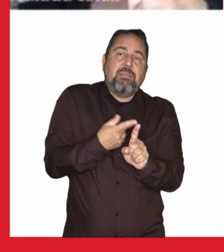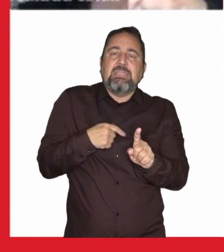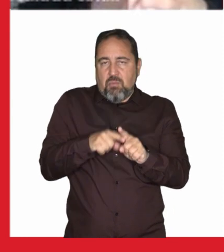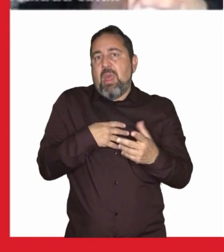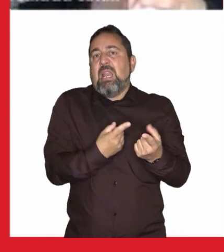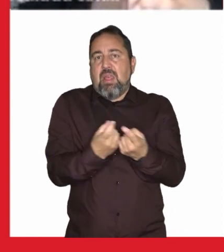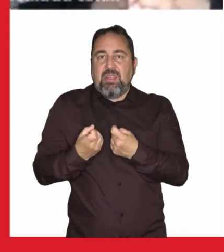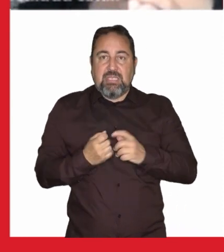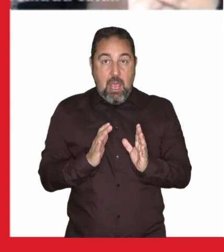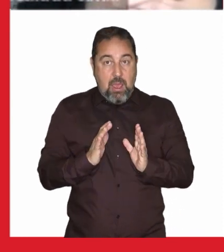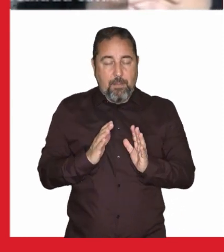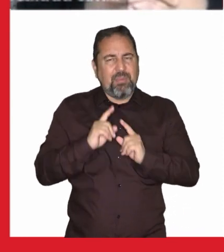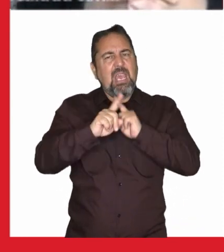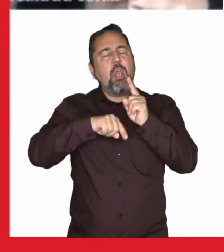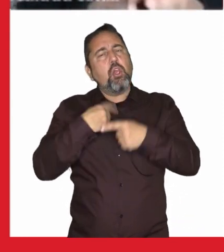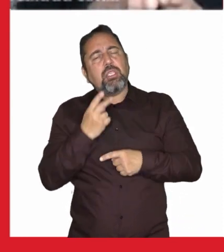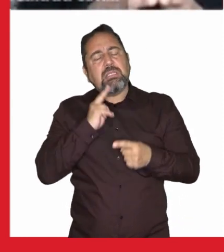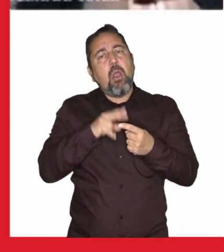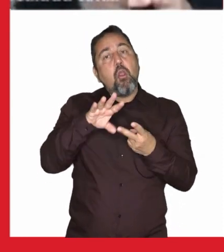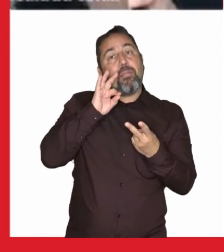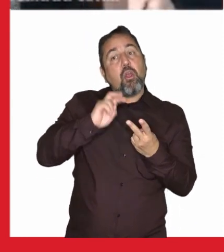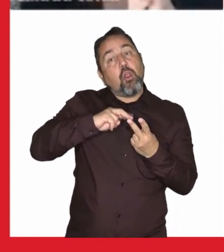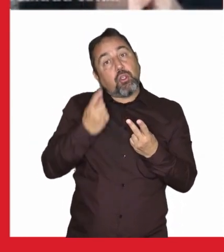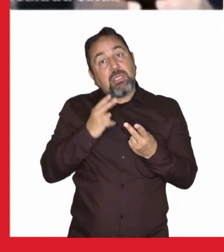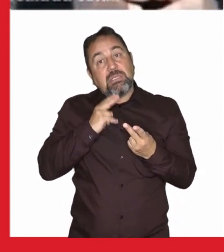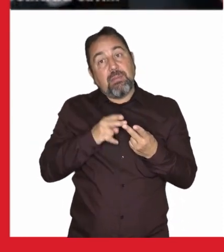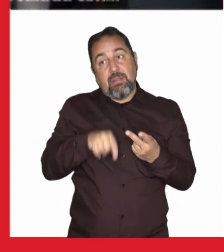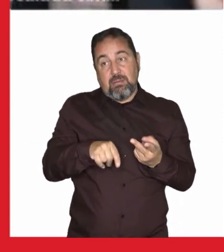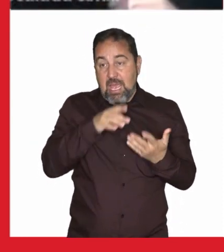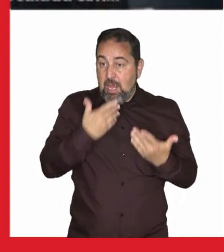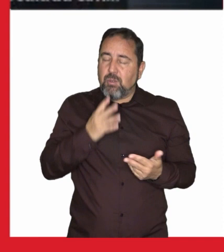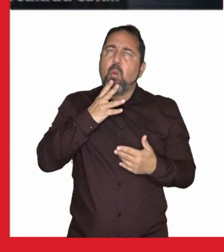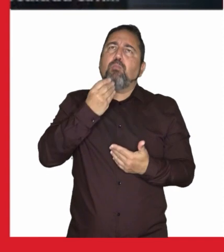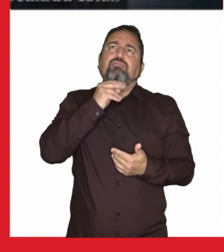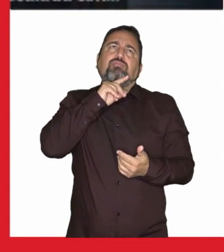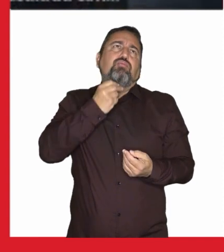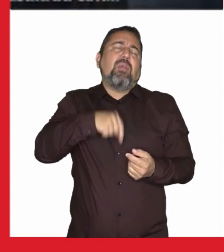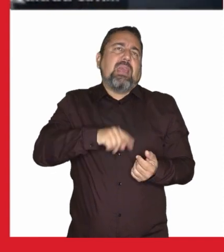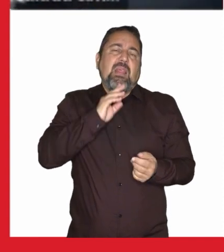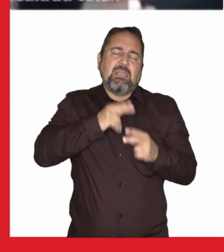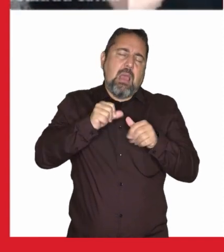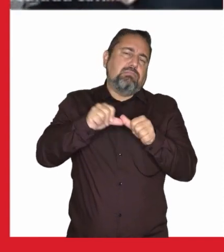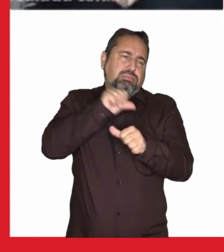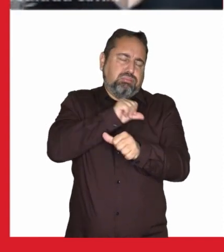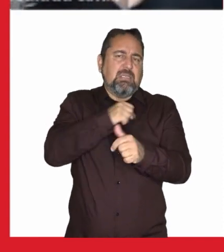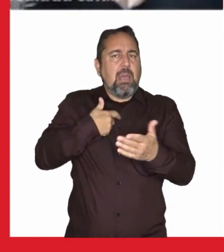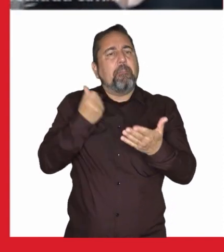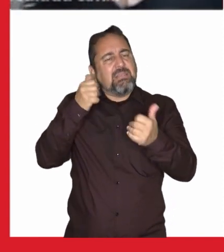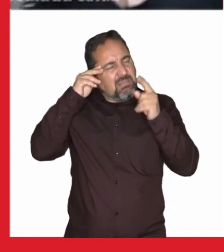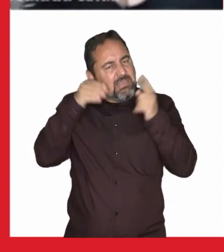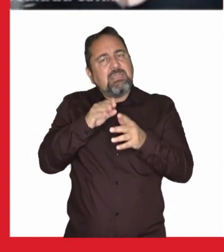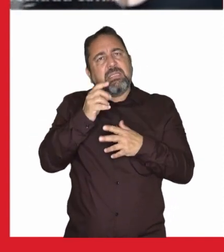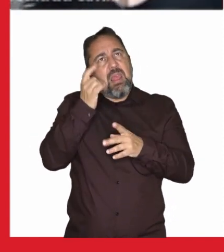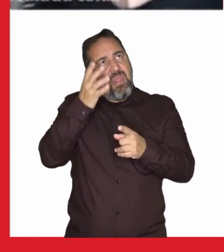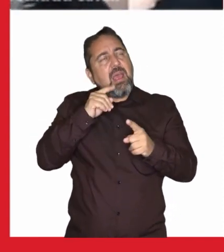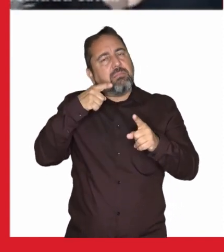bastante necesaria. Y la otra opción, que en esta edición de ENCA no hemos hablado tanto de ella, pero en ediciones pasadas